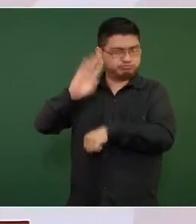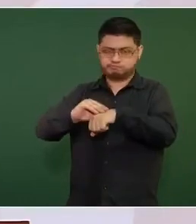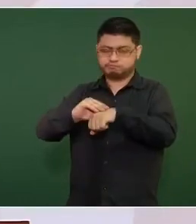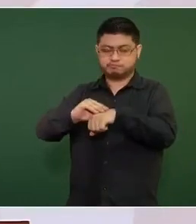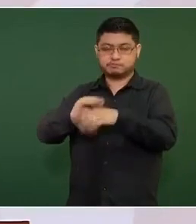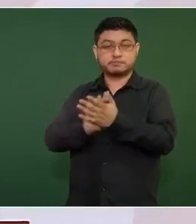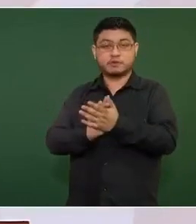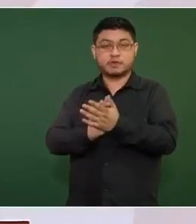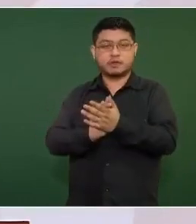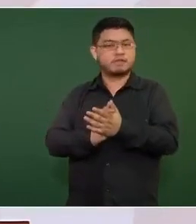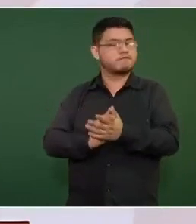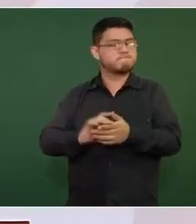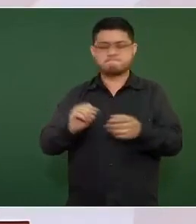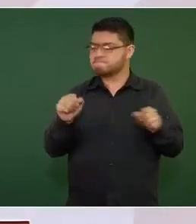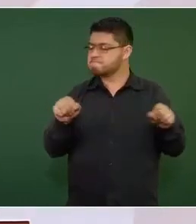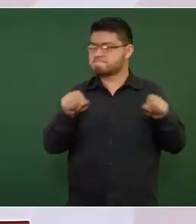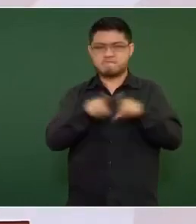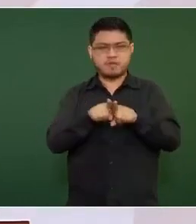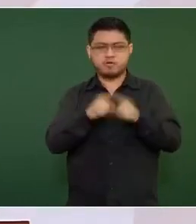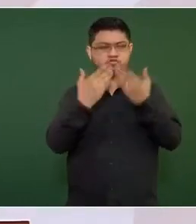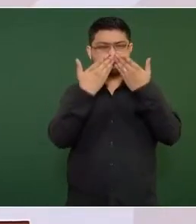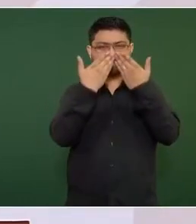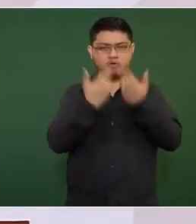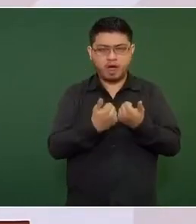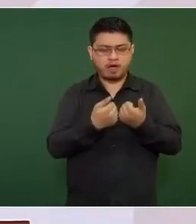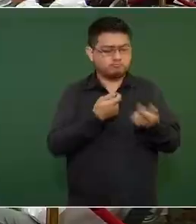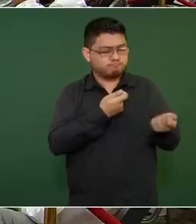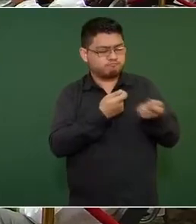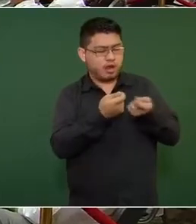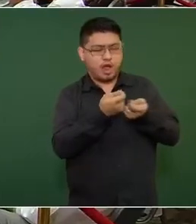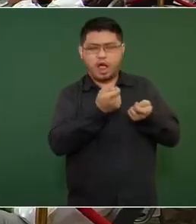un narcoestado.